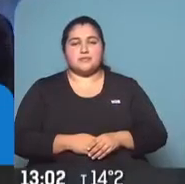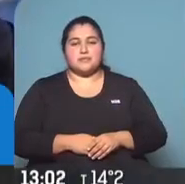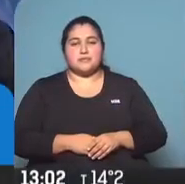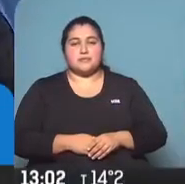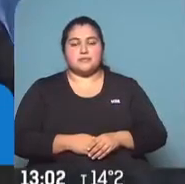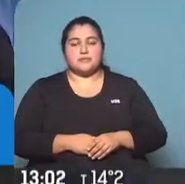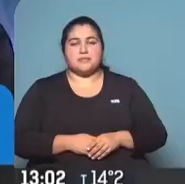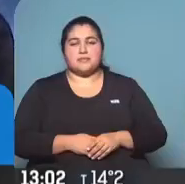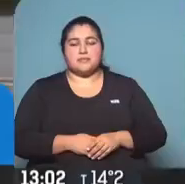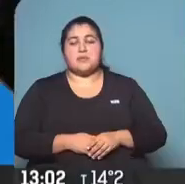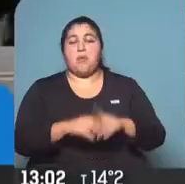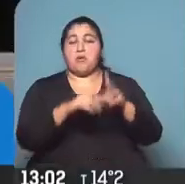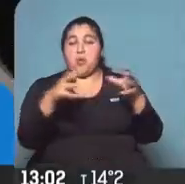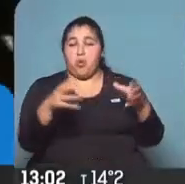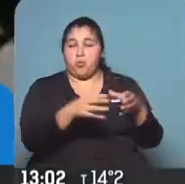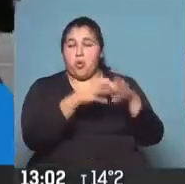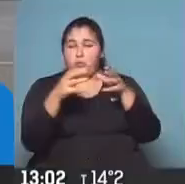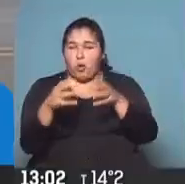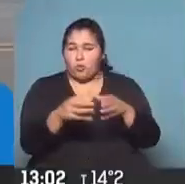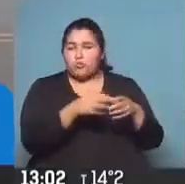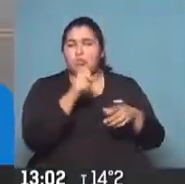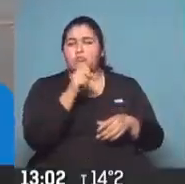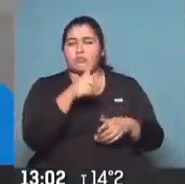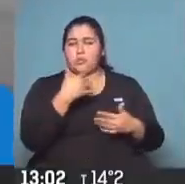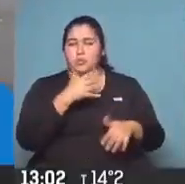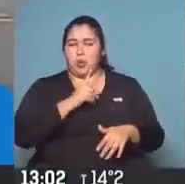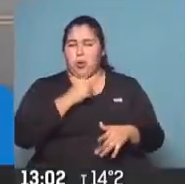revisaron de las velas de esta gloriosa unidad